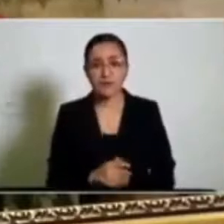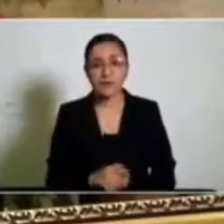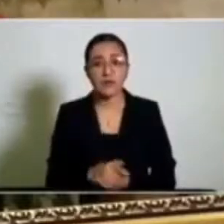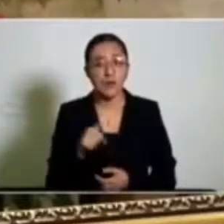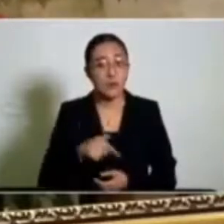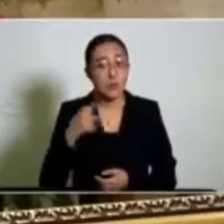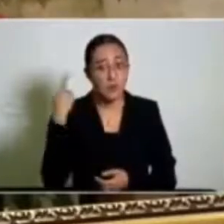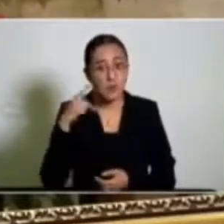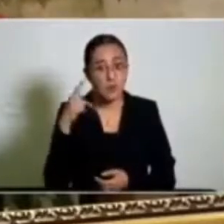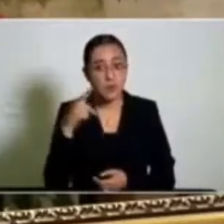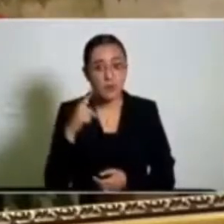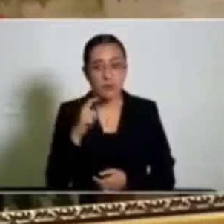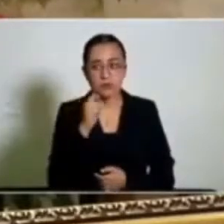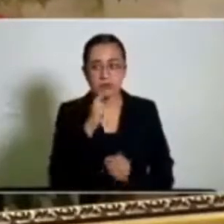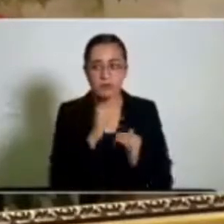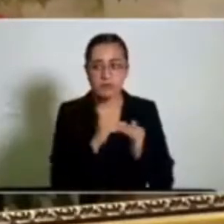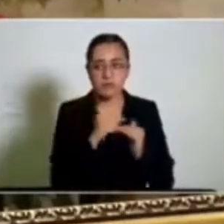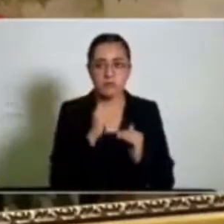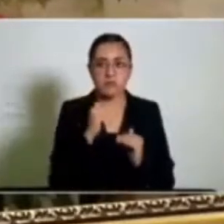Puebla estamos llegando a ese nivel.